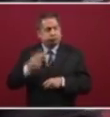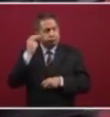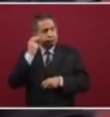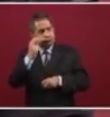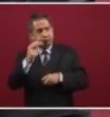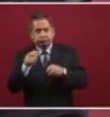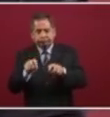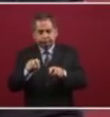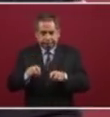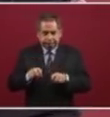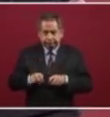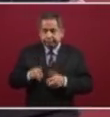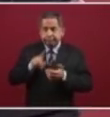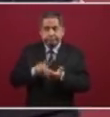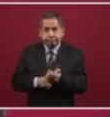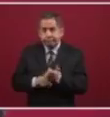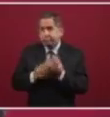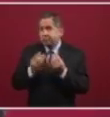porcentaje considerable,